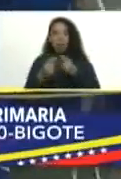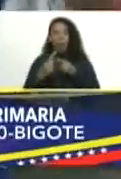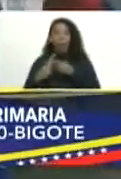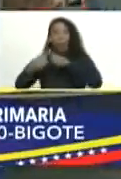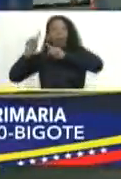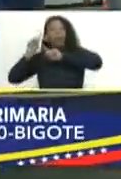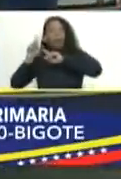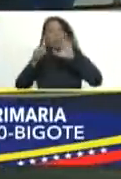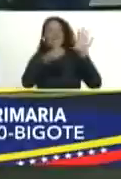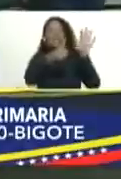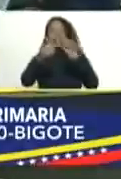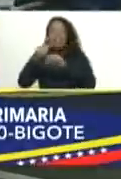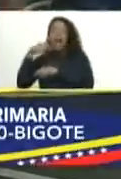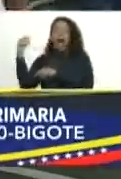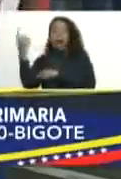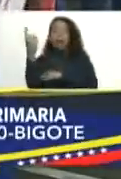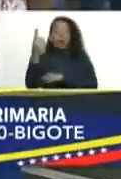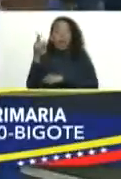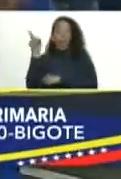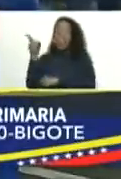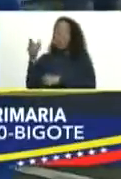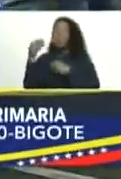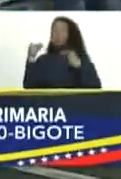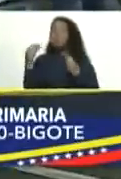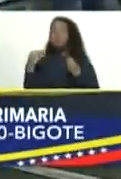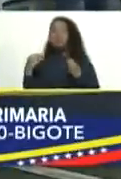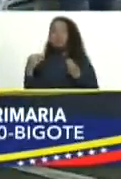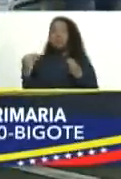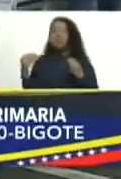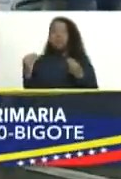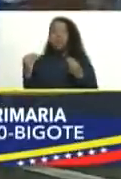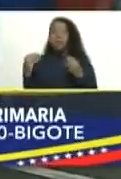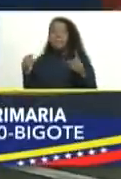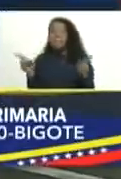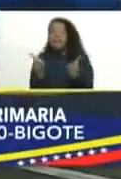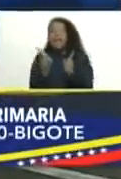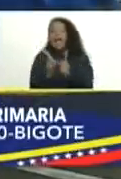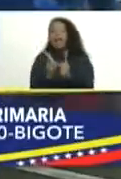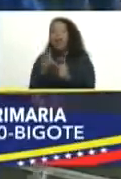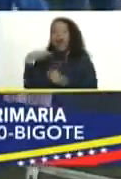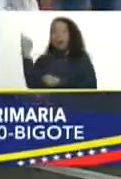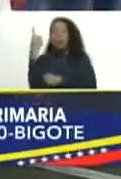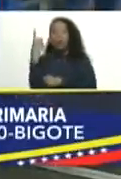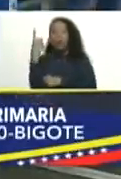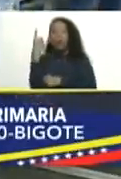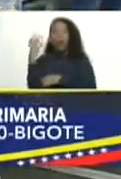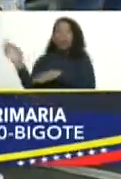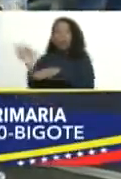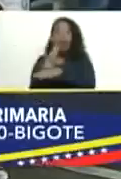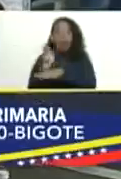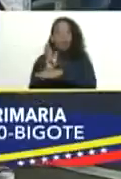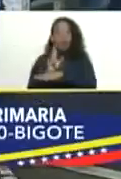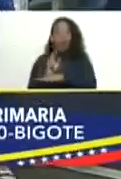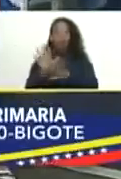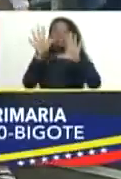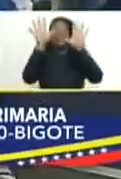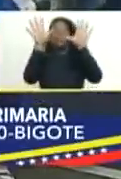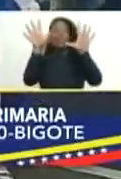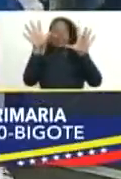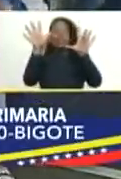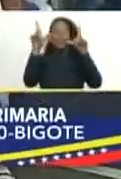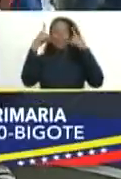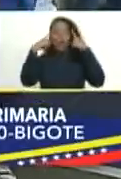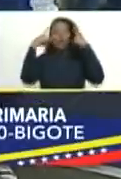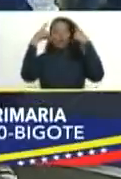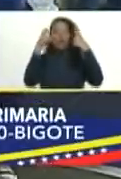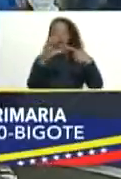60 ambulancias que son mini ambulatorios en ruedas con 10